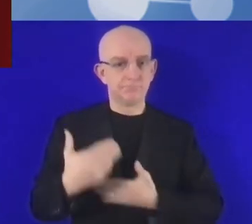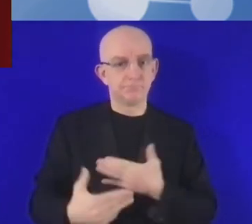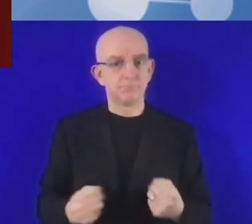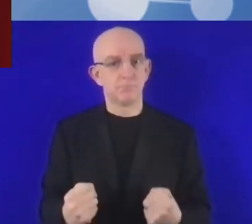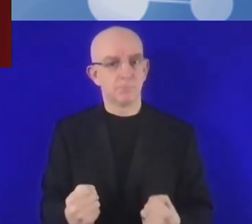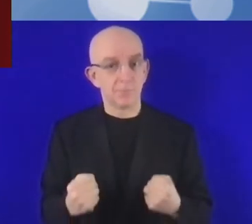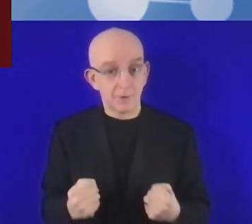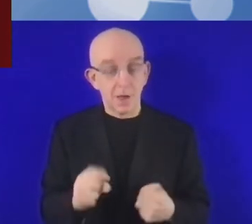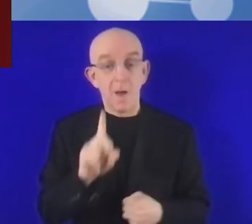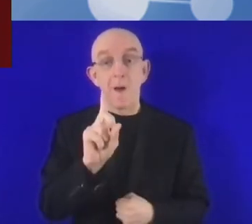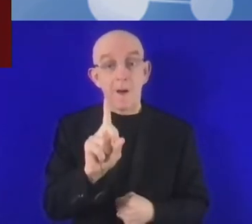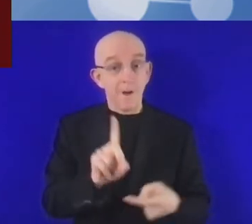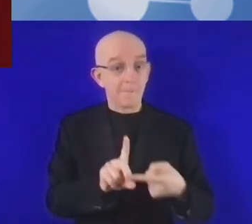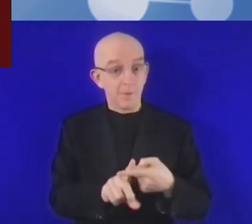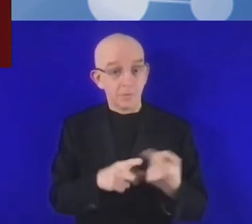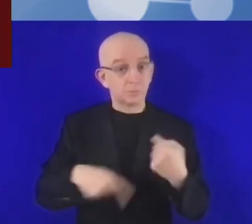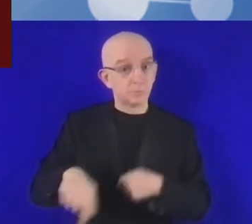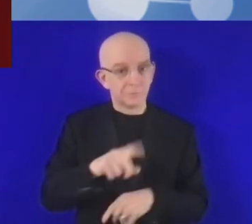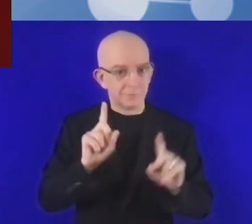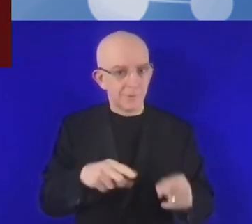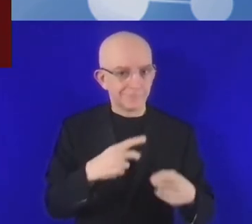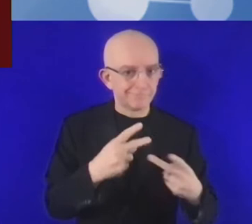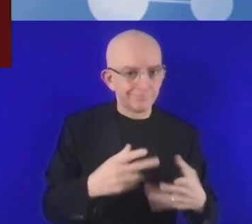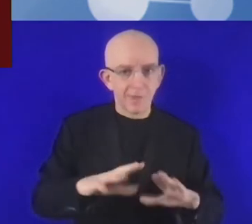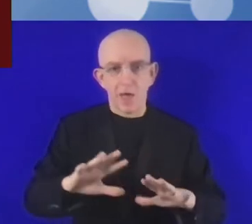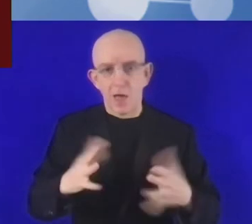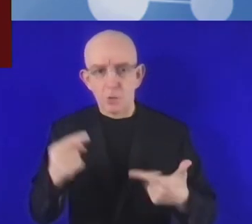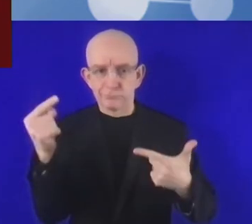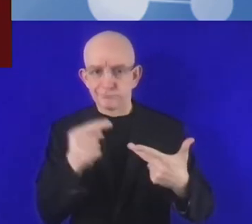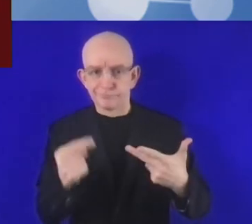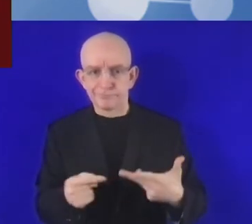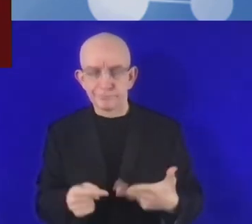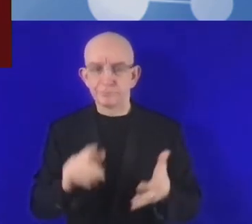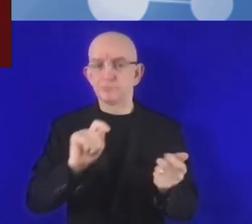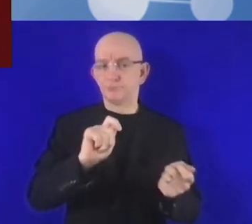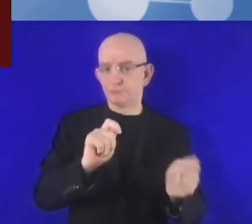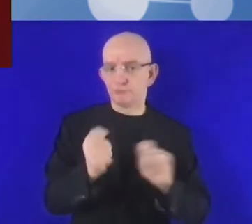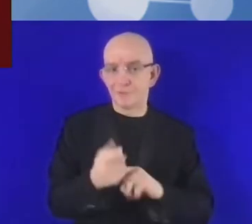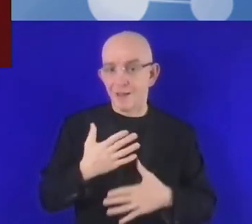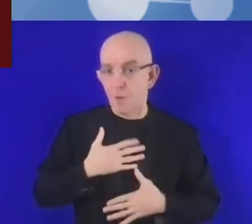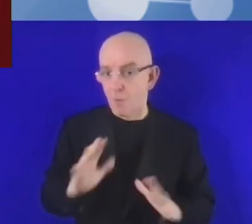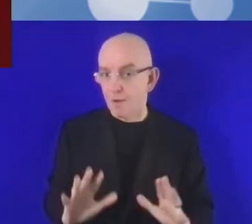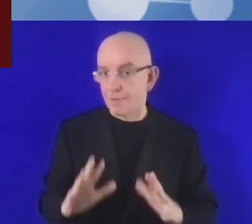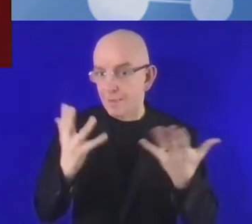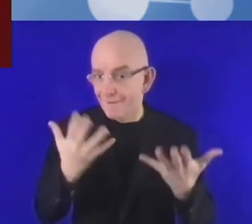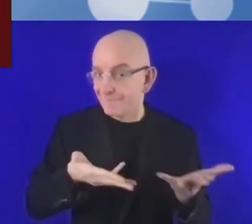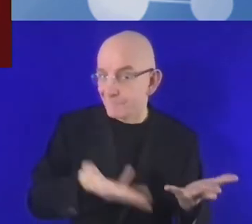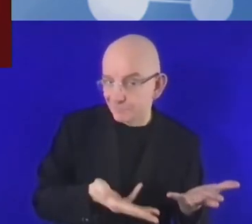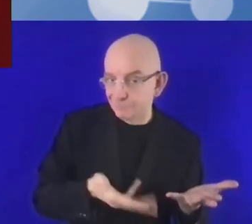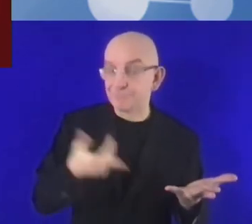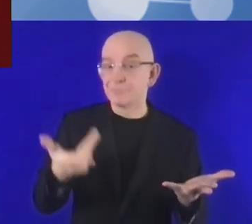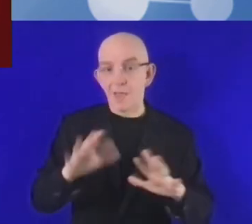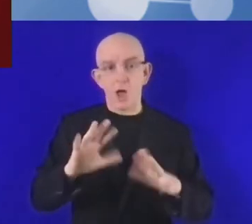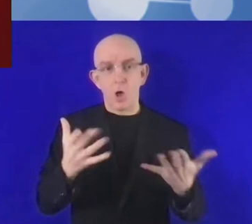que responder a preguntas muy cruciales. Es decir, ¿cómo la digitalización